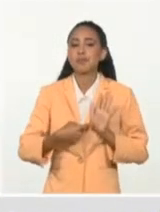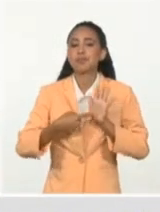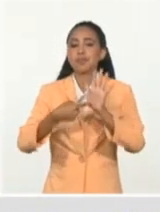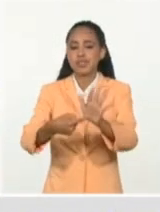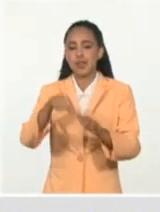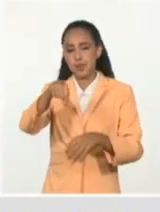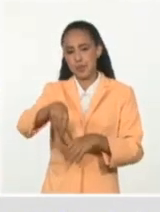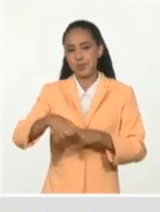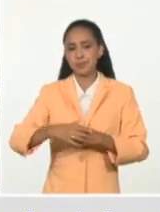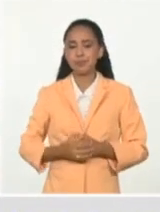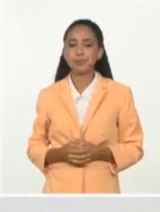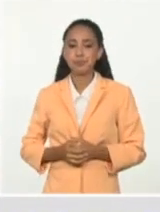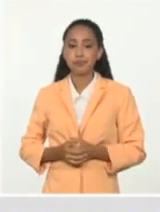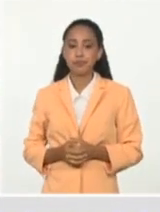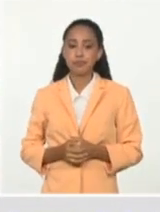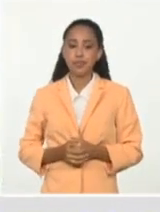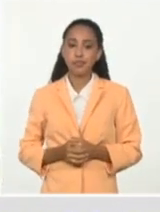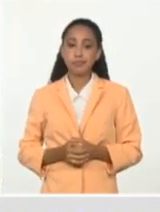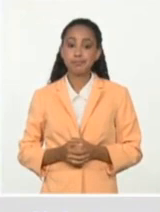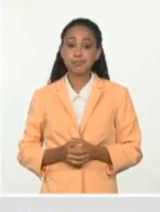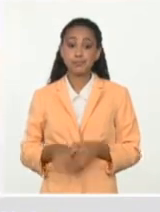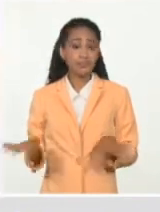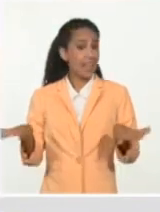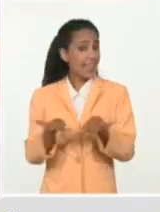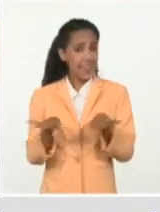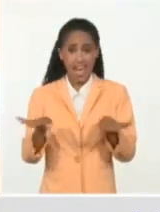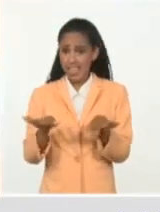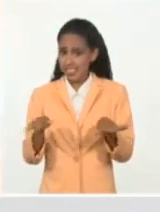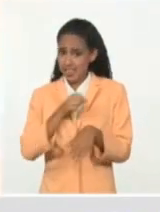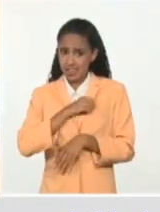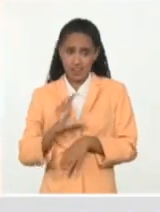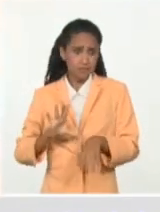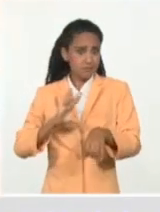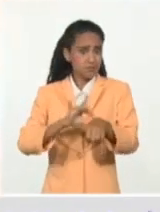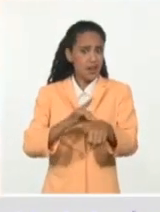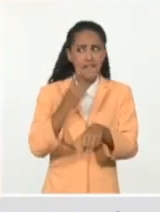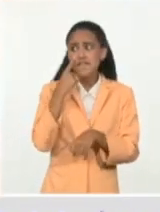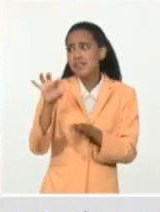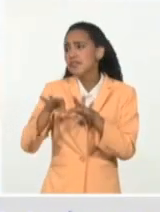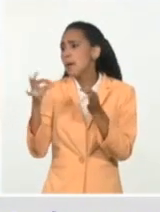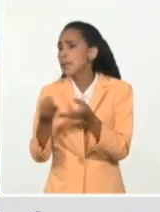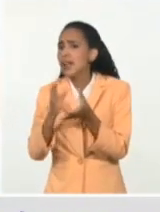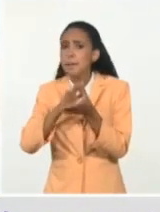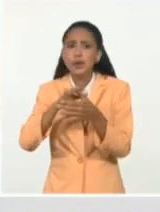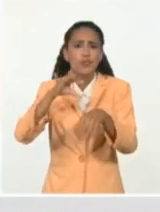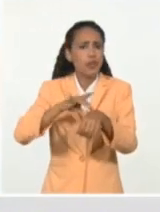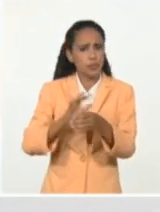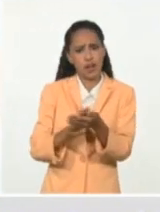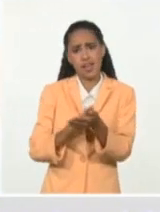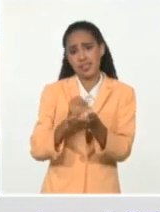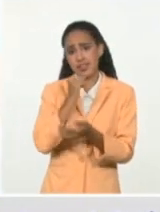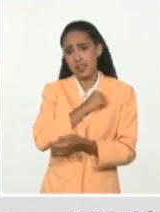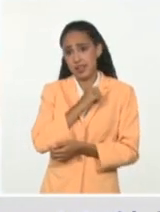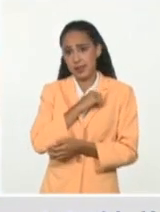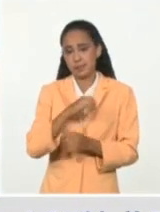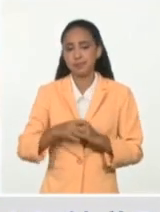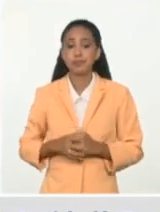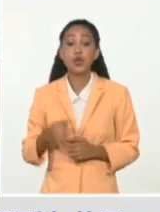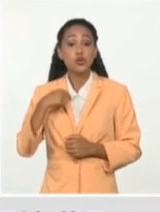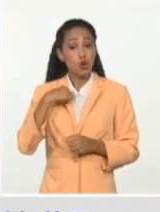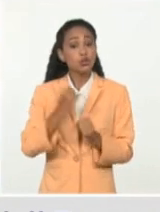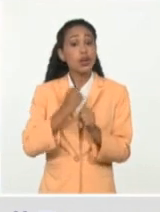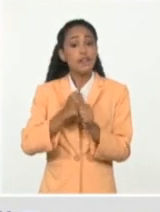Nadie quiere enfermar ni ver a los suyos en esa delicada situación de salud. Yo trabajo en la terapia. Hacemos muchos